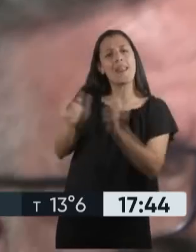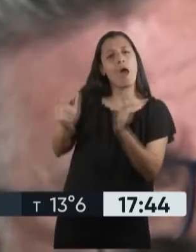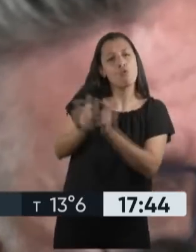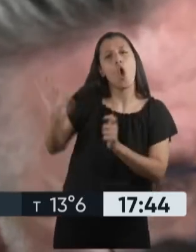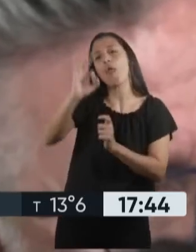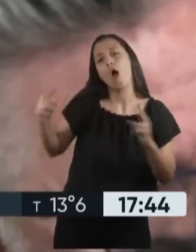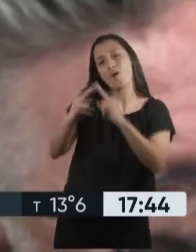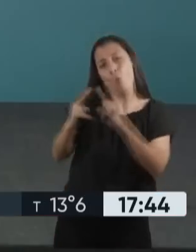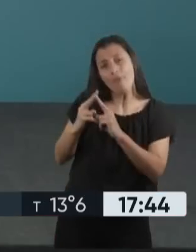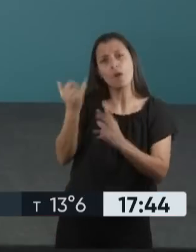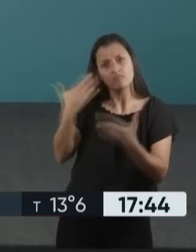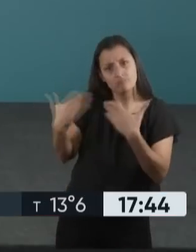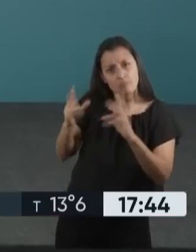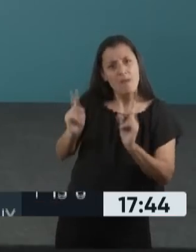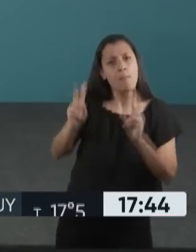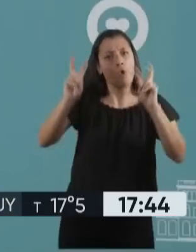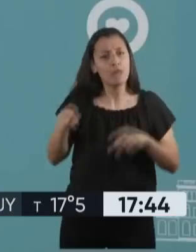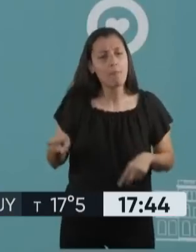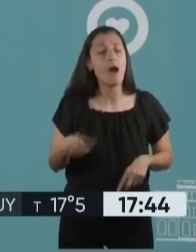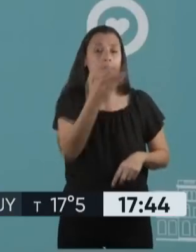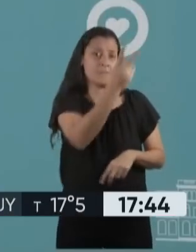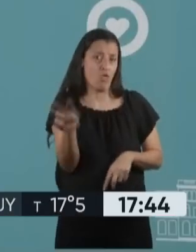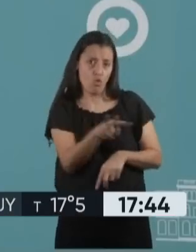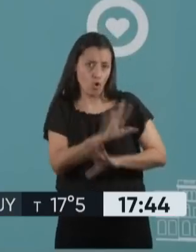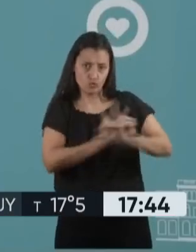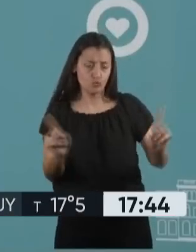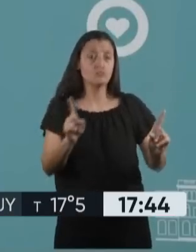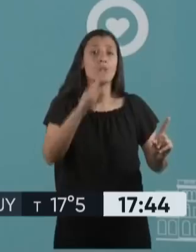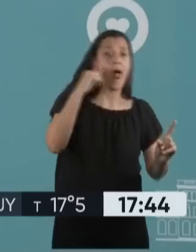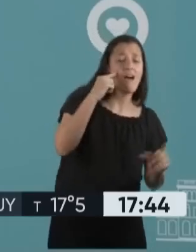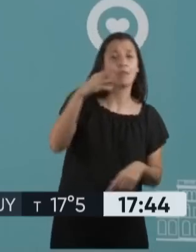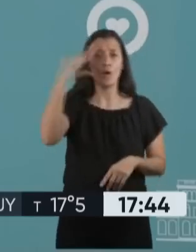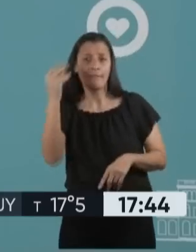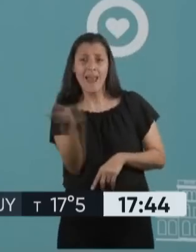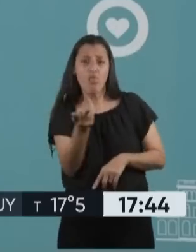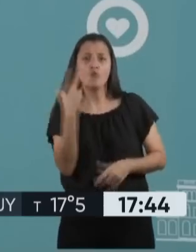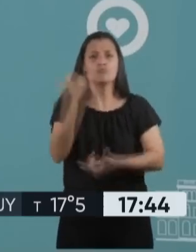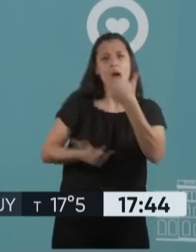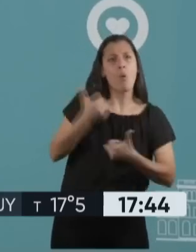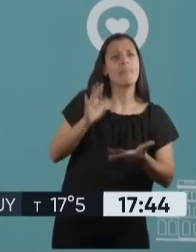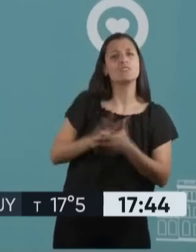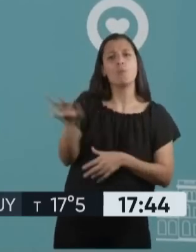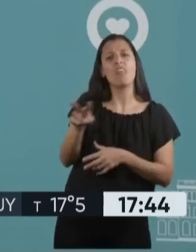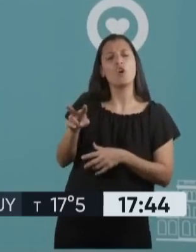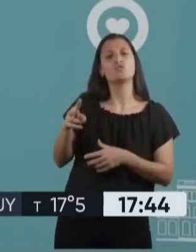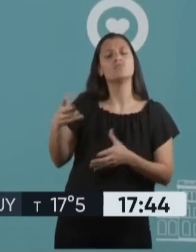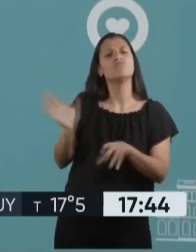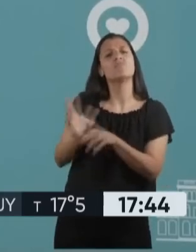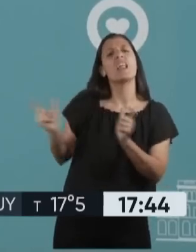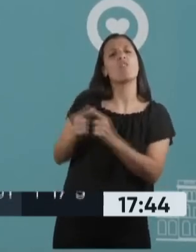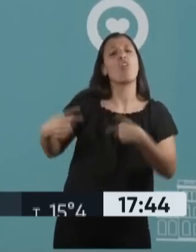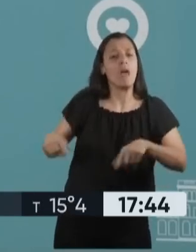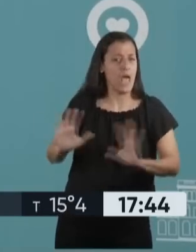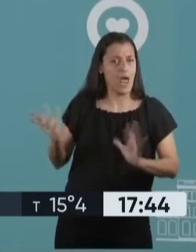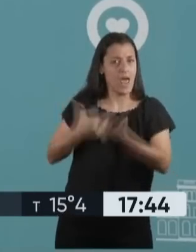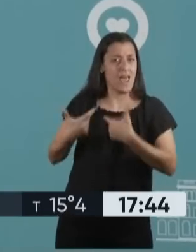que tuvo. Ni el presidente ni la vicepresidenta comentan sus llamados y sus conversaciones, así que no tengo información sobre el